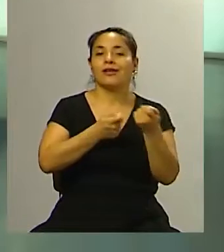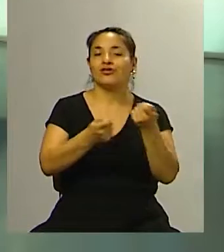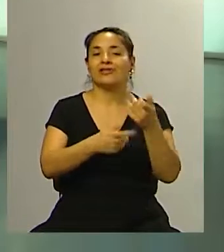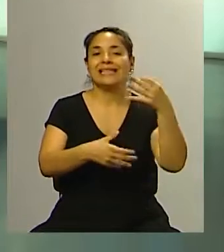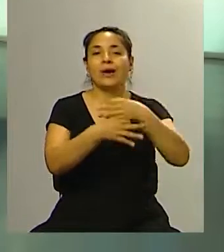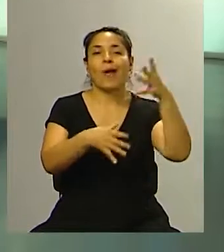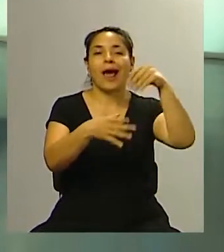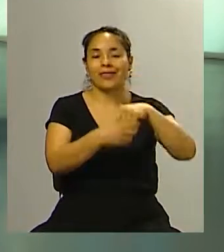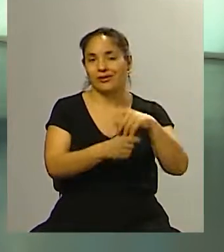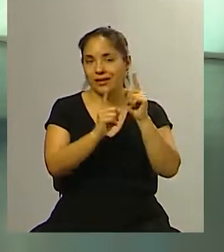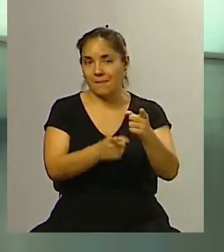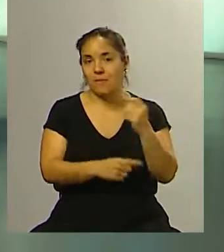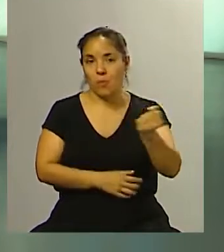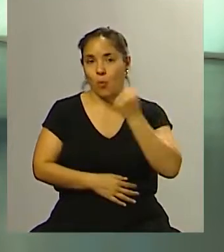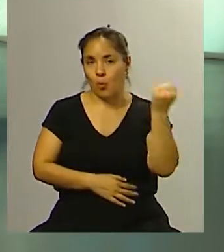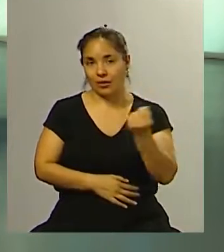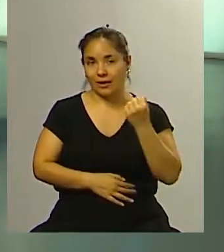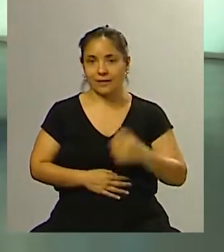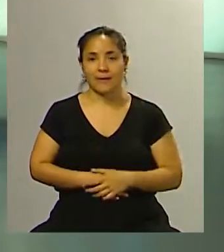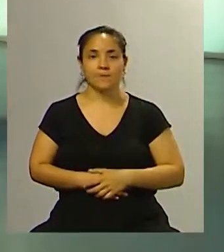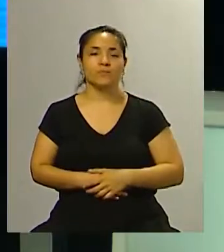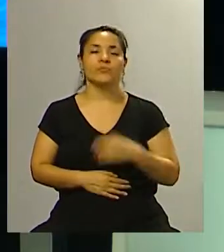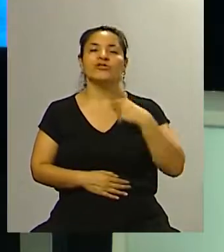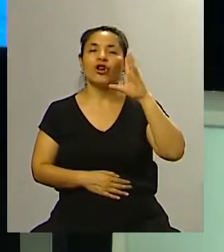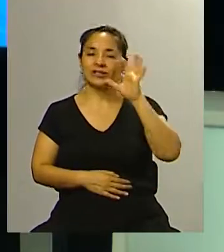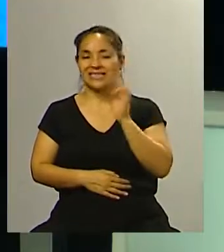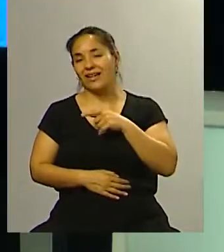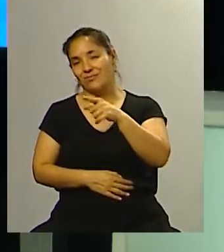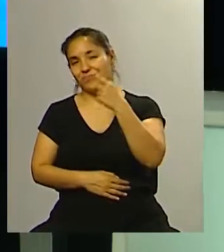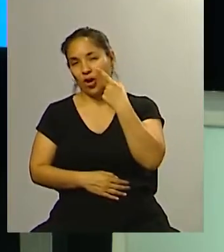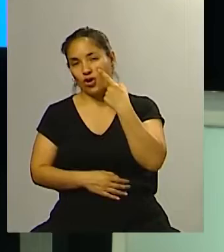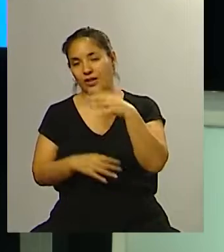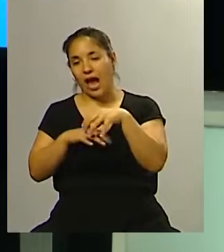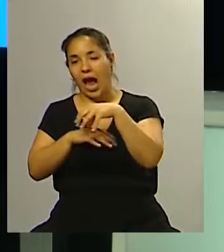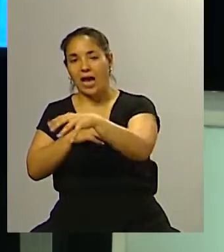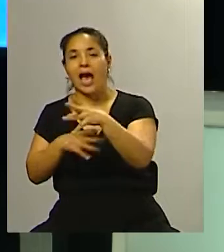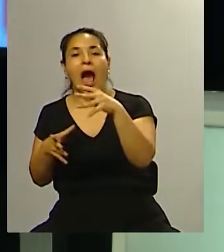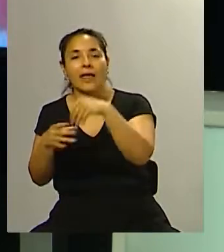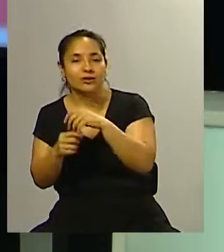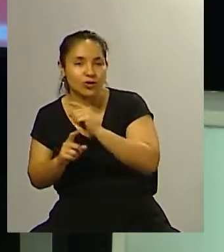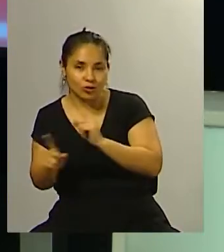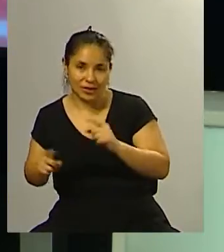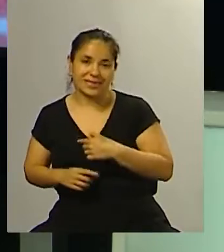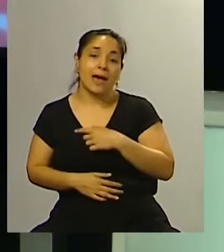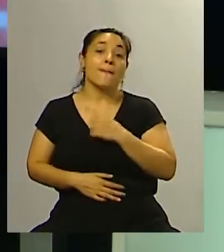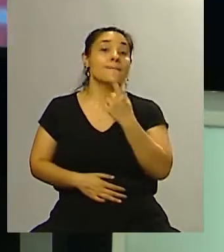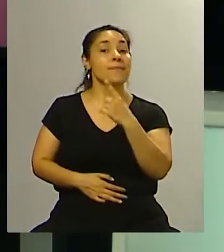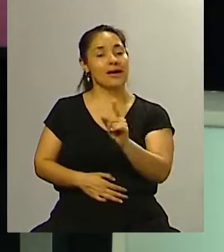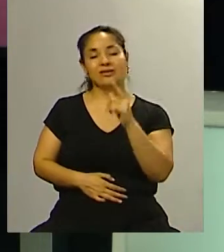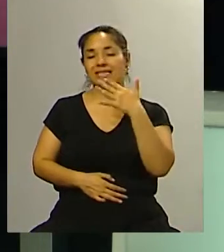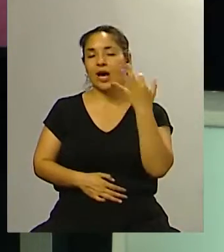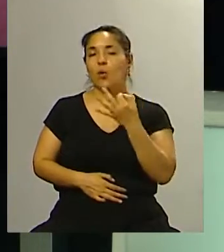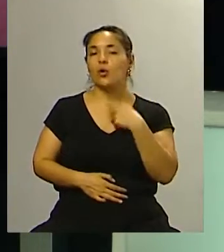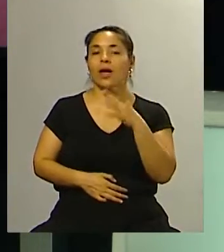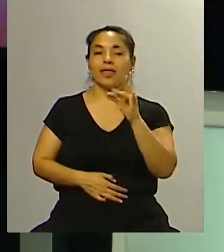instituciones educativas, que consideramos que es fundamental. Yo sé que no es tu área, Romina, pero me imagino que estando dentro de la DGE estas cosas, digo, se comparten